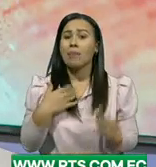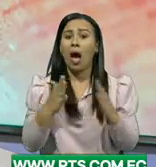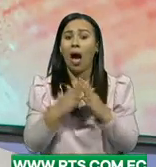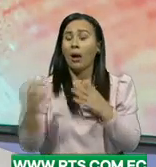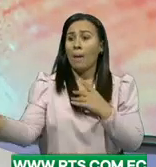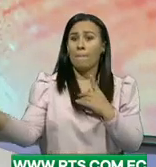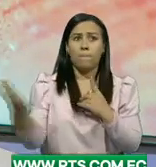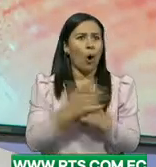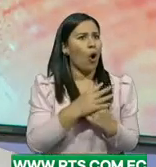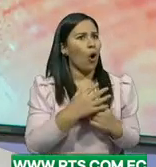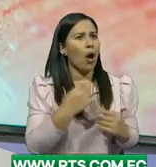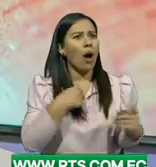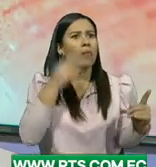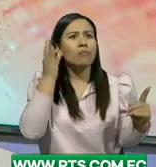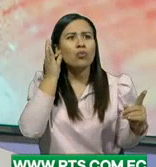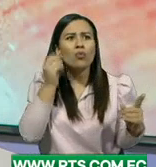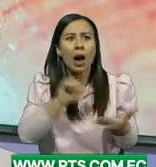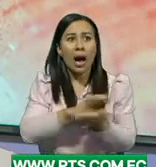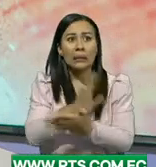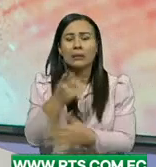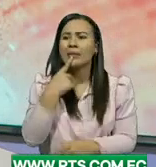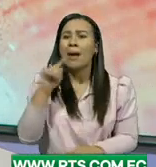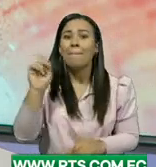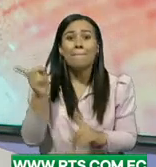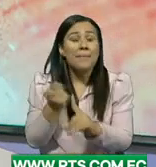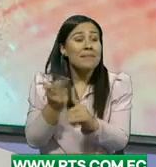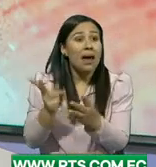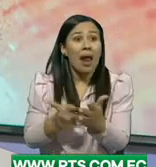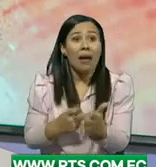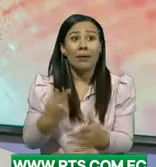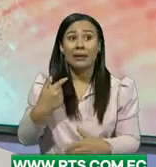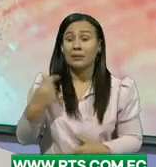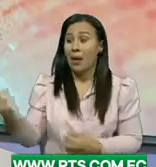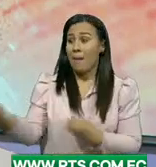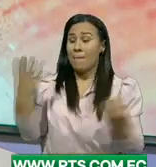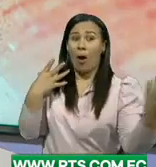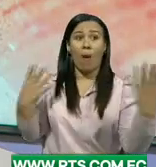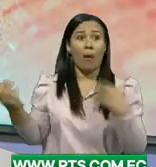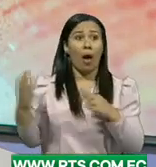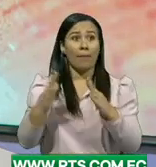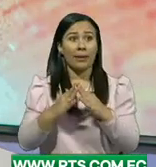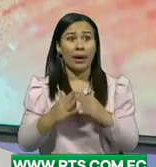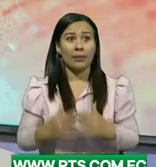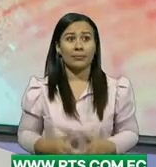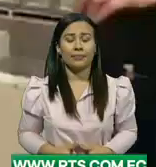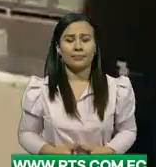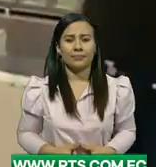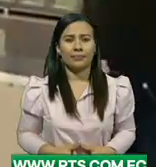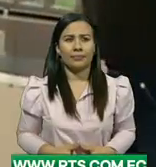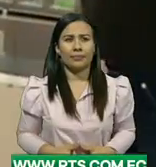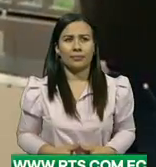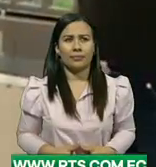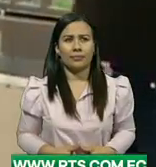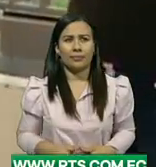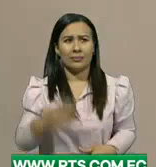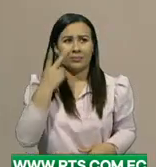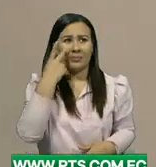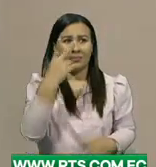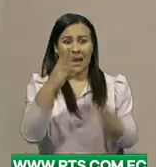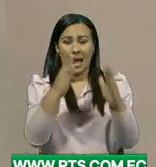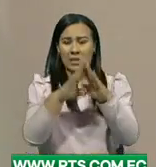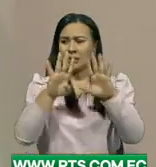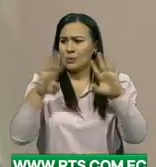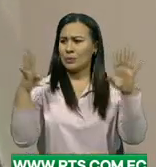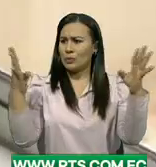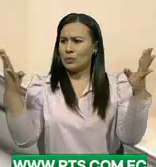vivienda. La legisladora reveló que no es la primera vez que ocurren estos ataques. Así quedaron los ventanales